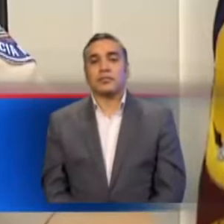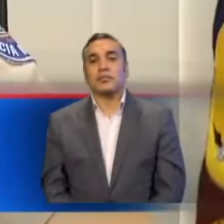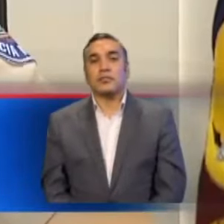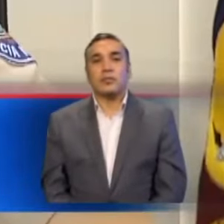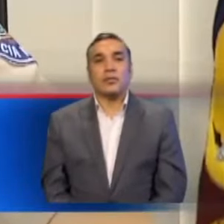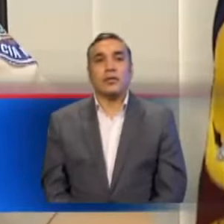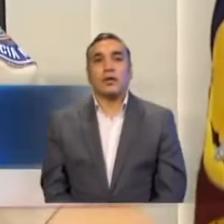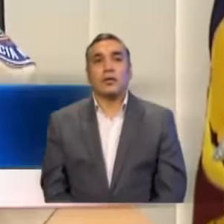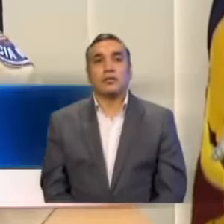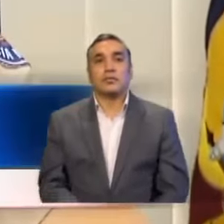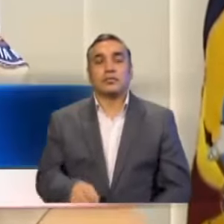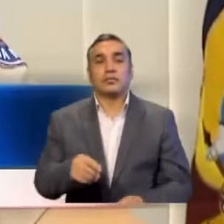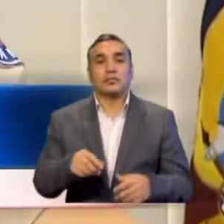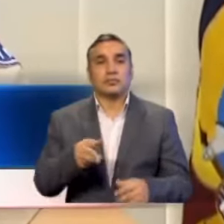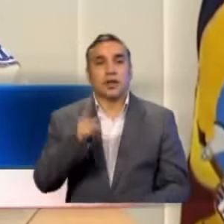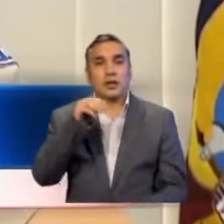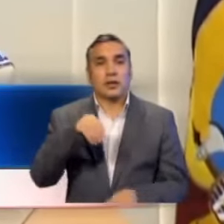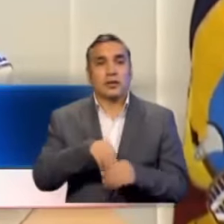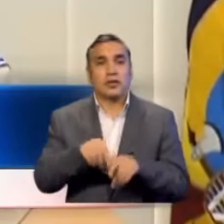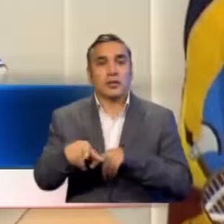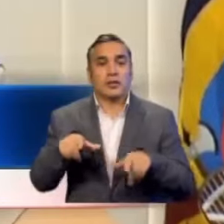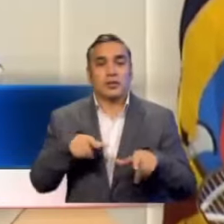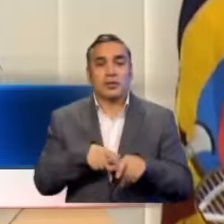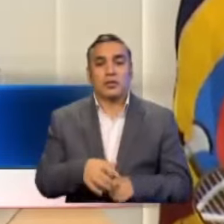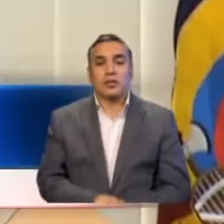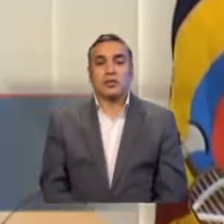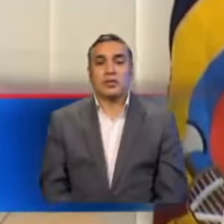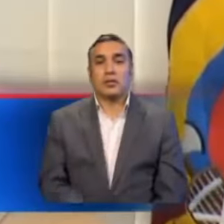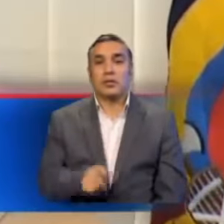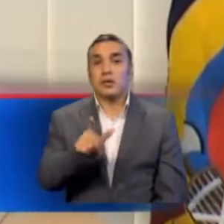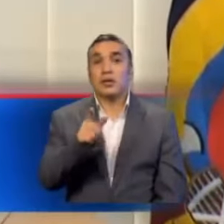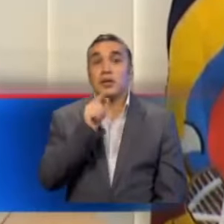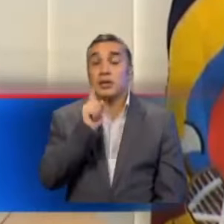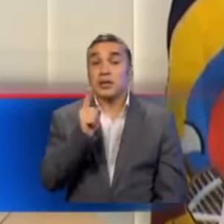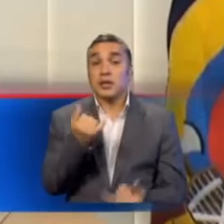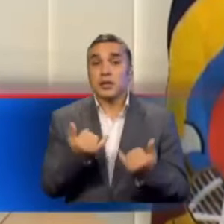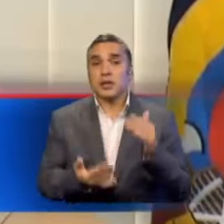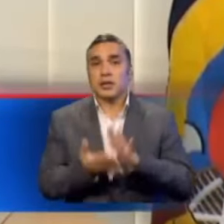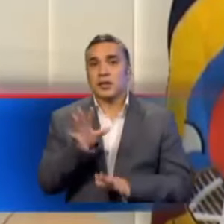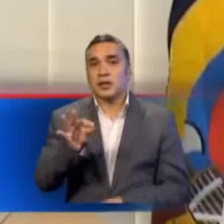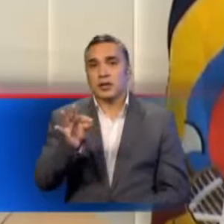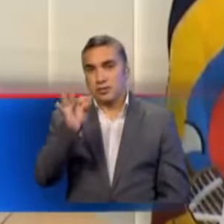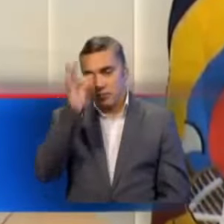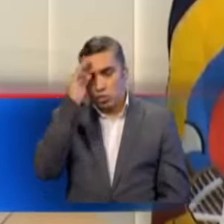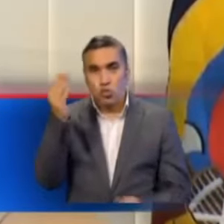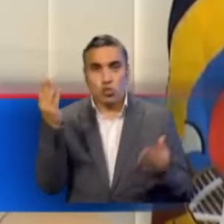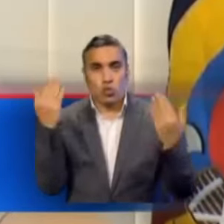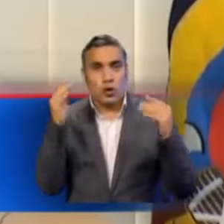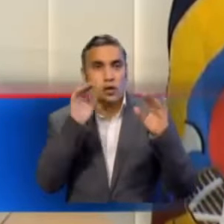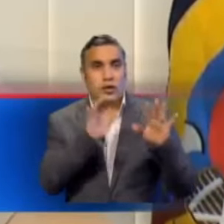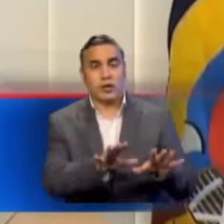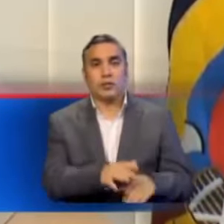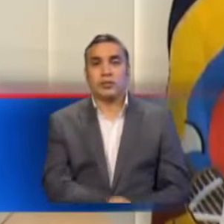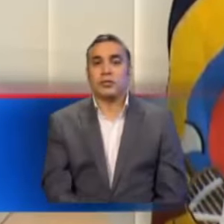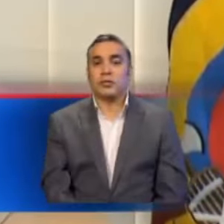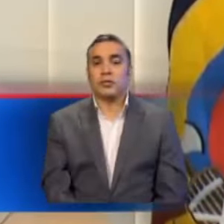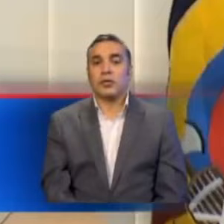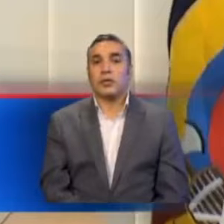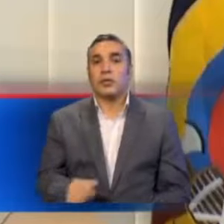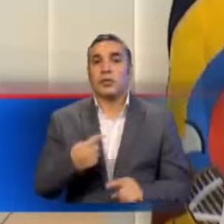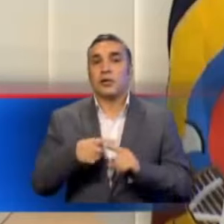la humanidad del señor Wellington Tomás Rivas Suárez, quien se encuentra asilado ahorita en la en el hospital de Guayaquil con